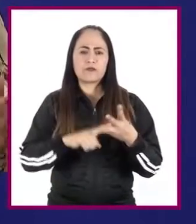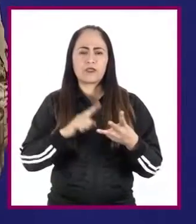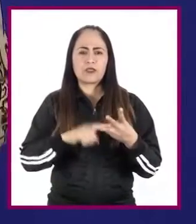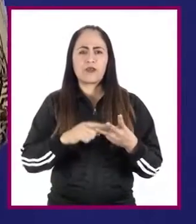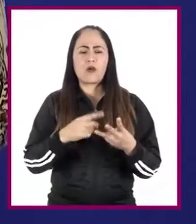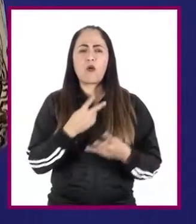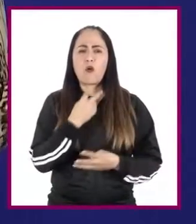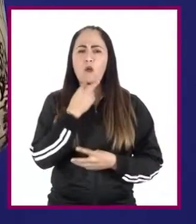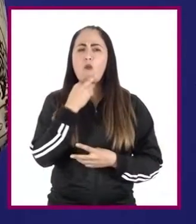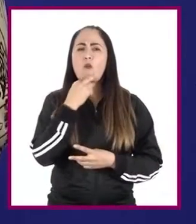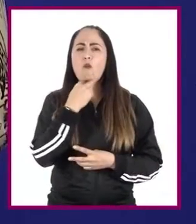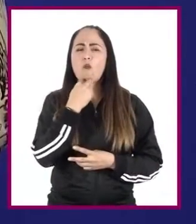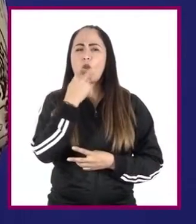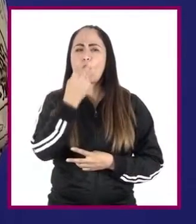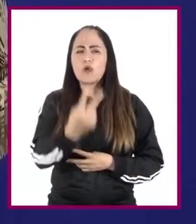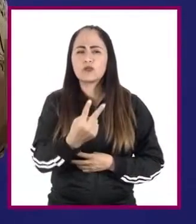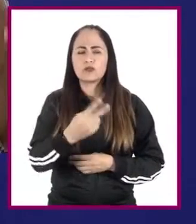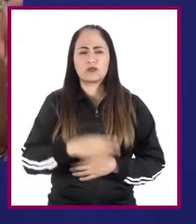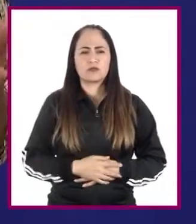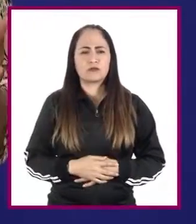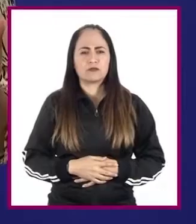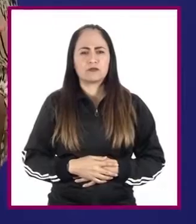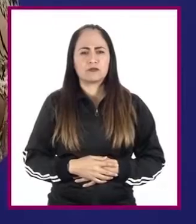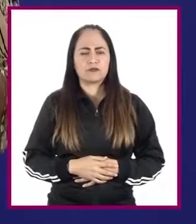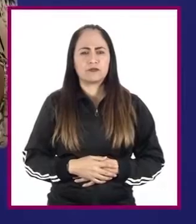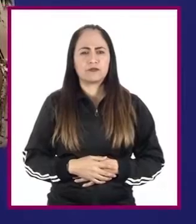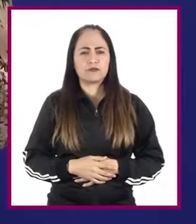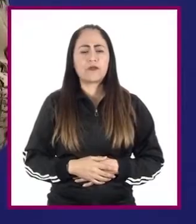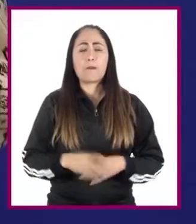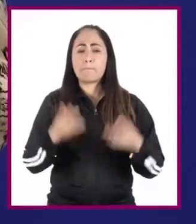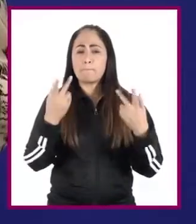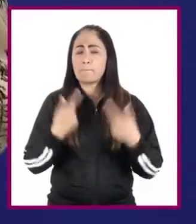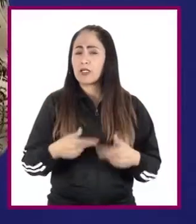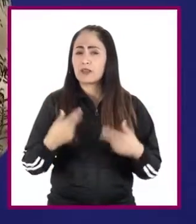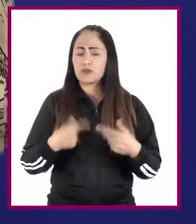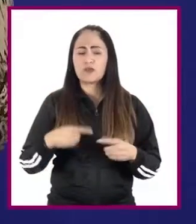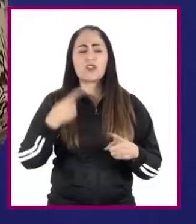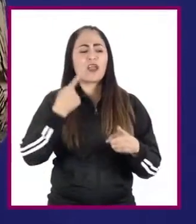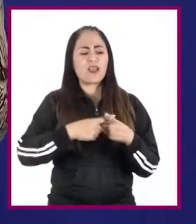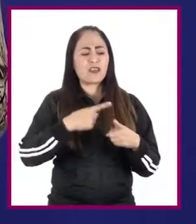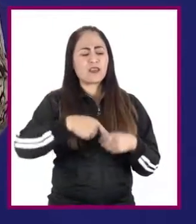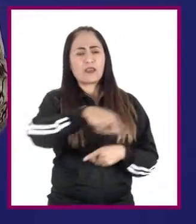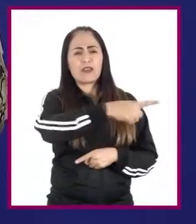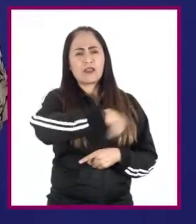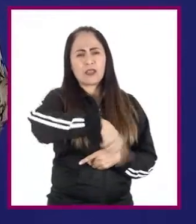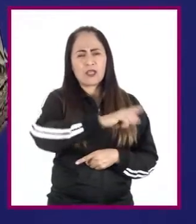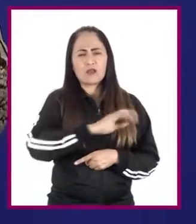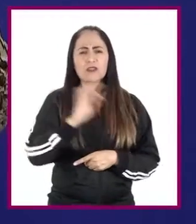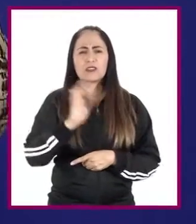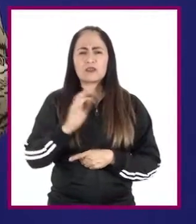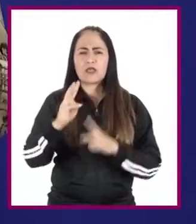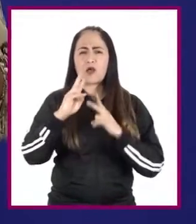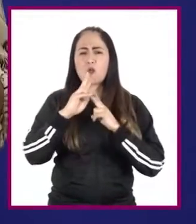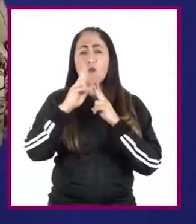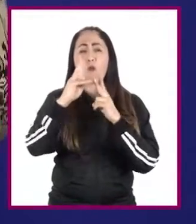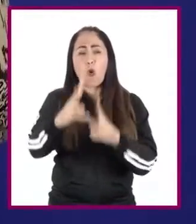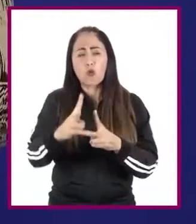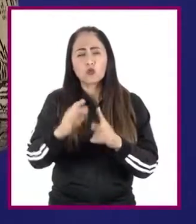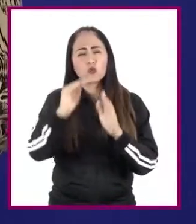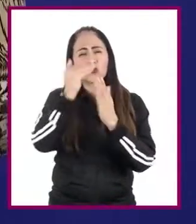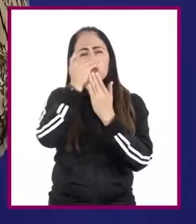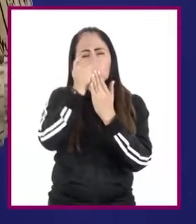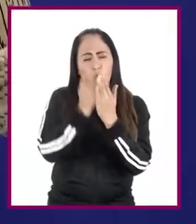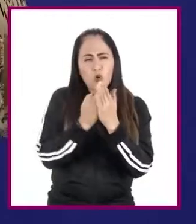voz. Según el tipo de mensaje y el público al que se quiera dirigir, será el tono de la voz, ambos deben estar